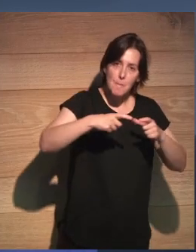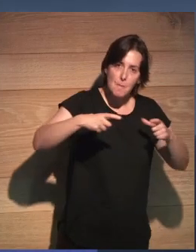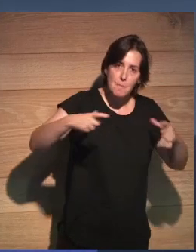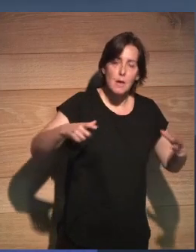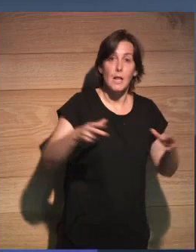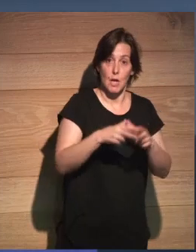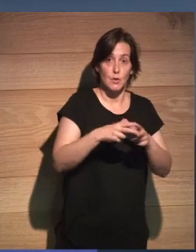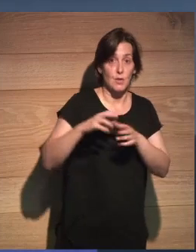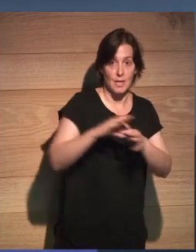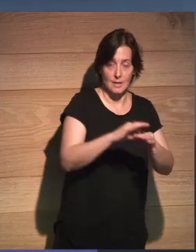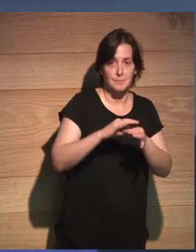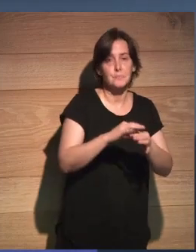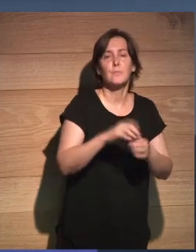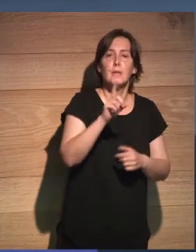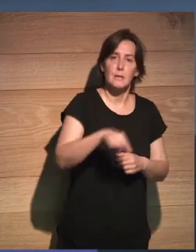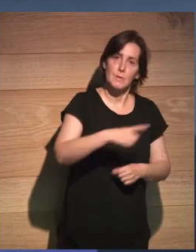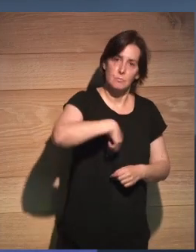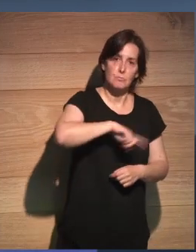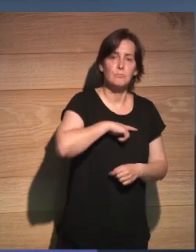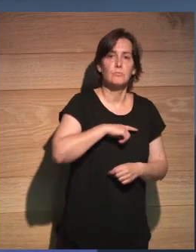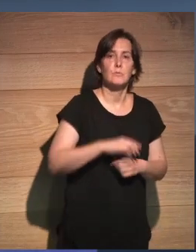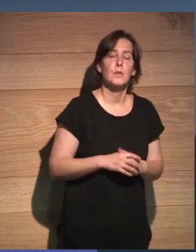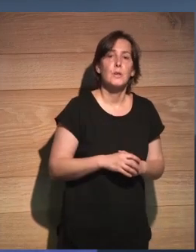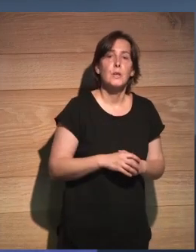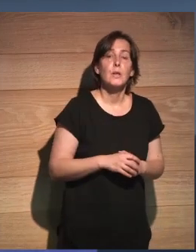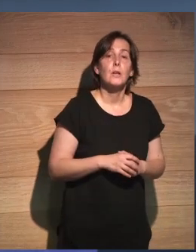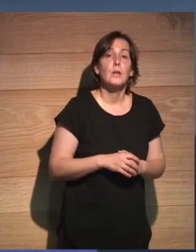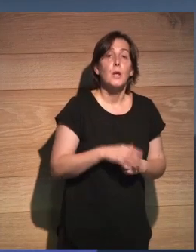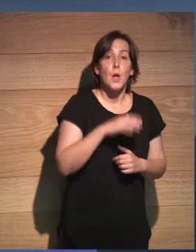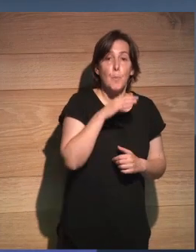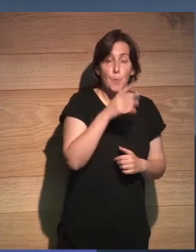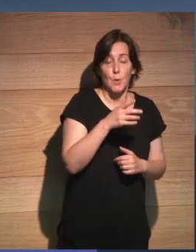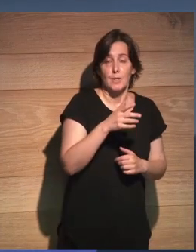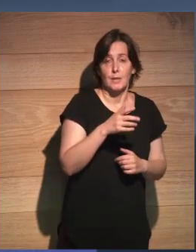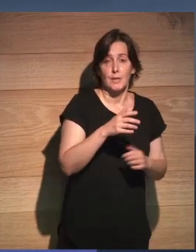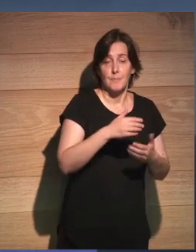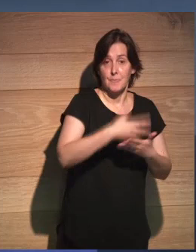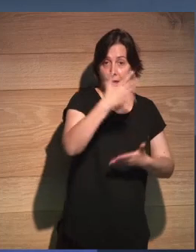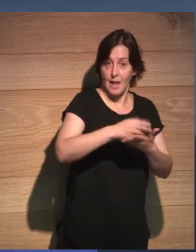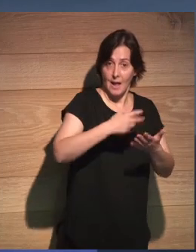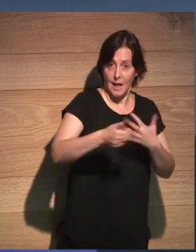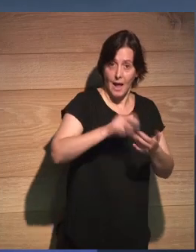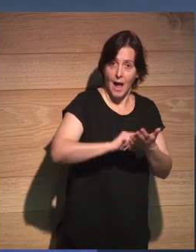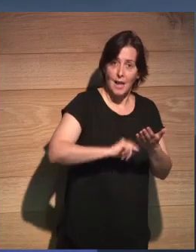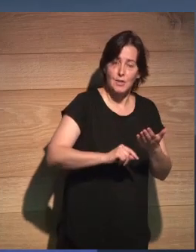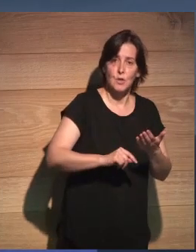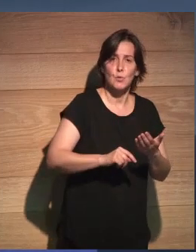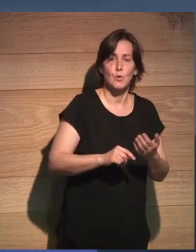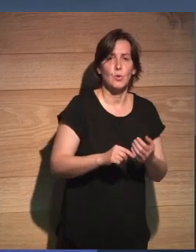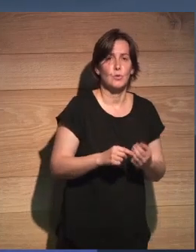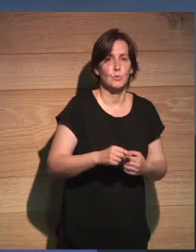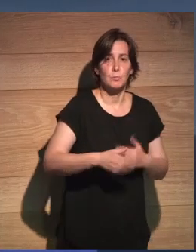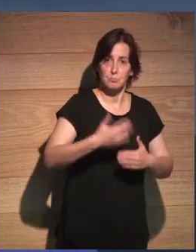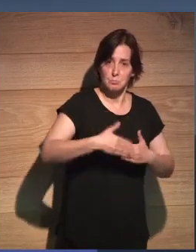sociedad y también de nosotros mismos, al encontrarnos con artículos tan sugerentes y de vanguardia como